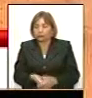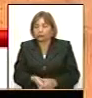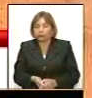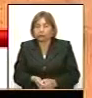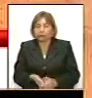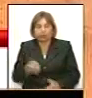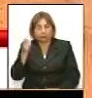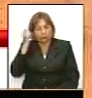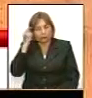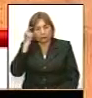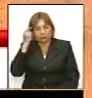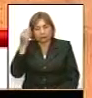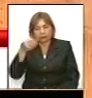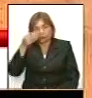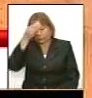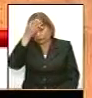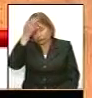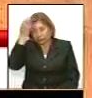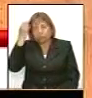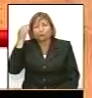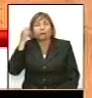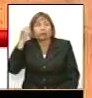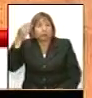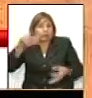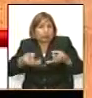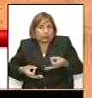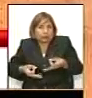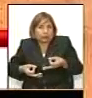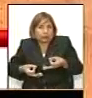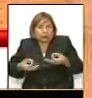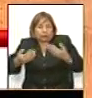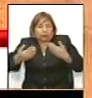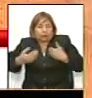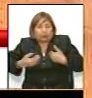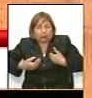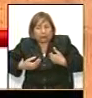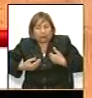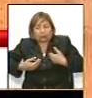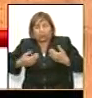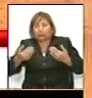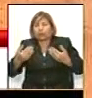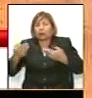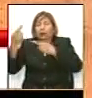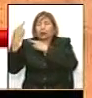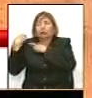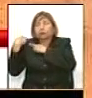hay que pensar bien, hay que meditar bien y hay que tomar decisiones que estén a la altura de la responsabilidad.